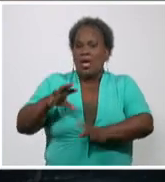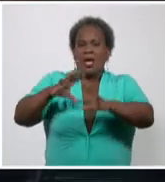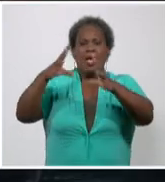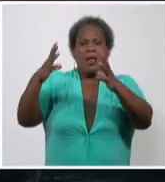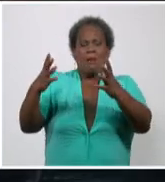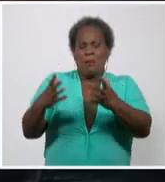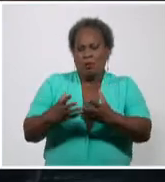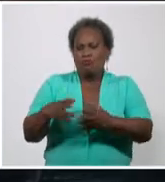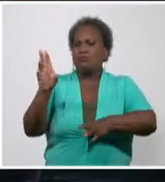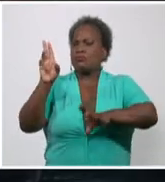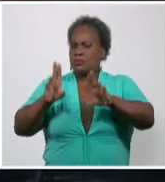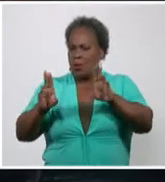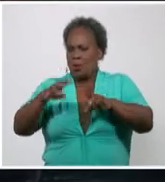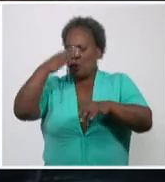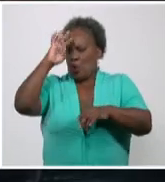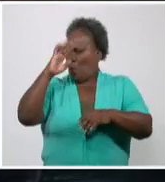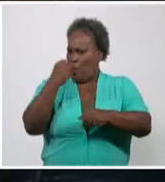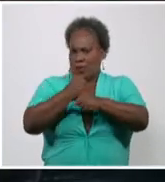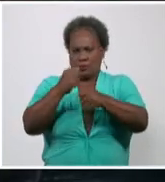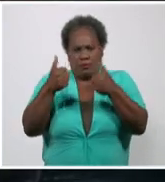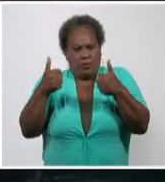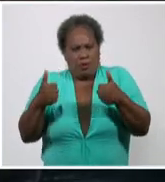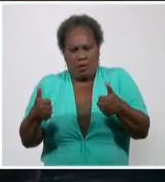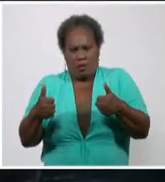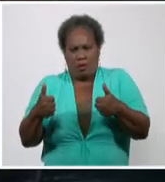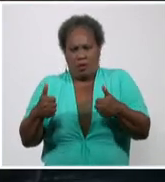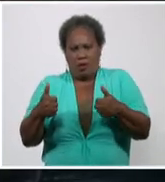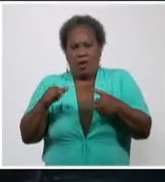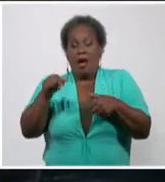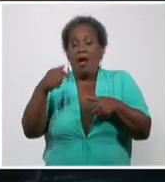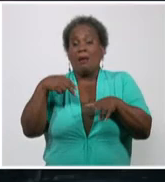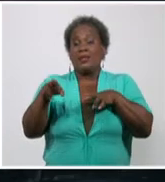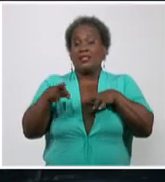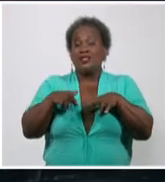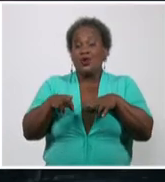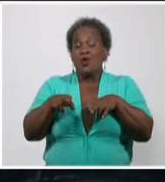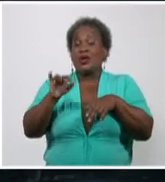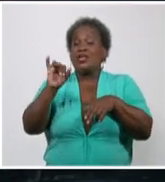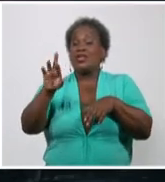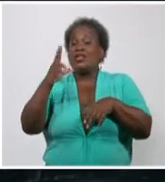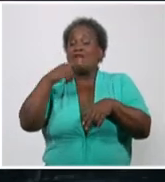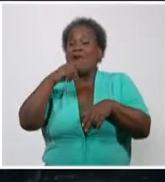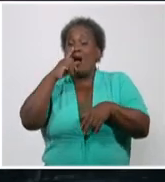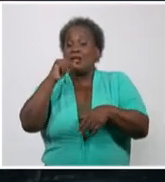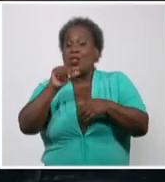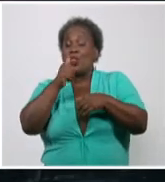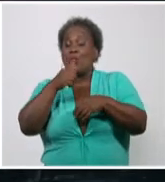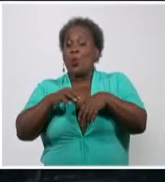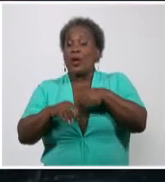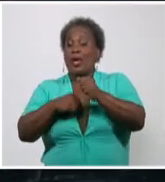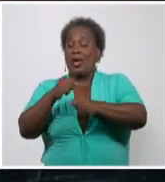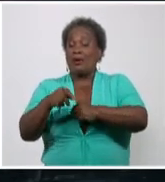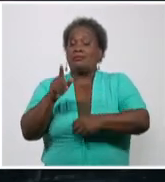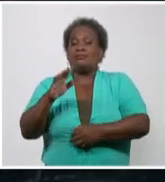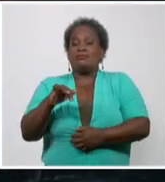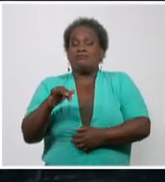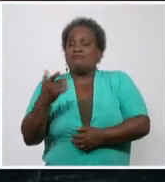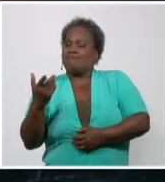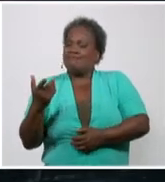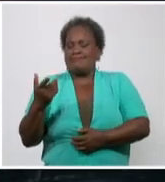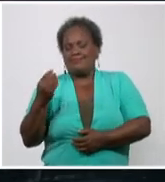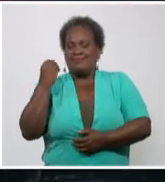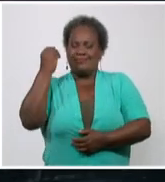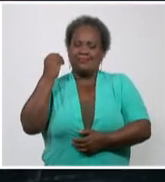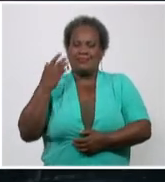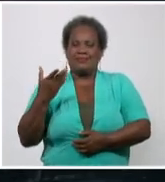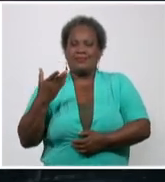medio dentro y fuera de Colombia. No así la administración de Duque, por lo que la balanza está claro para dónde se inclina en este aspecto.